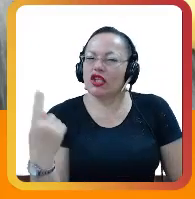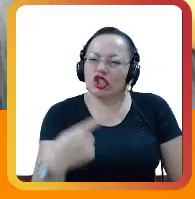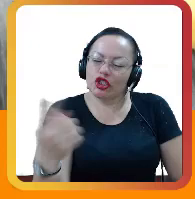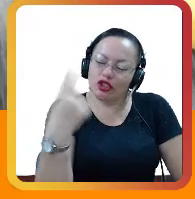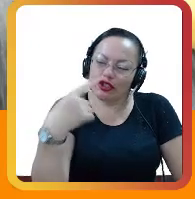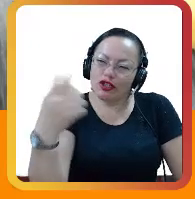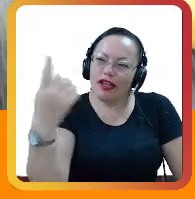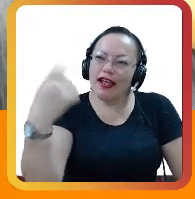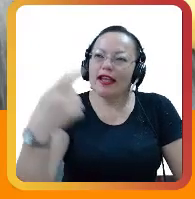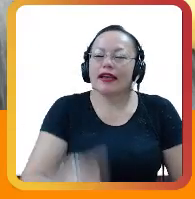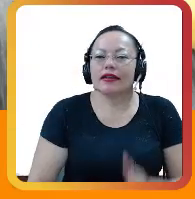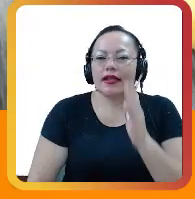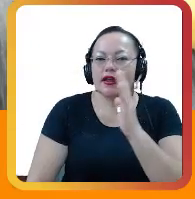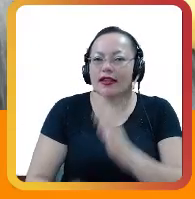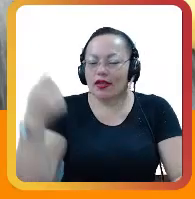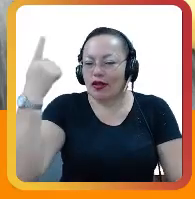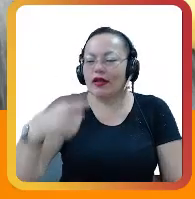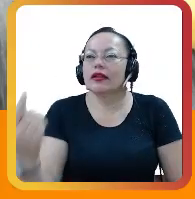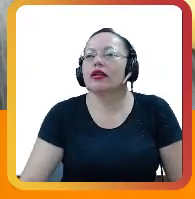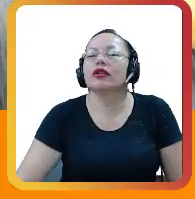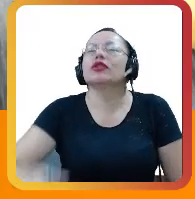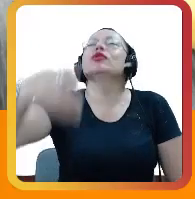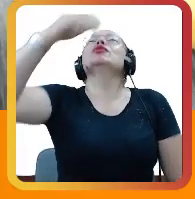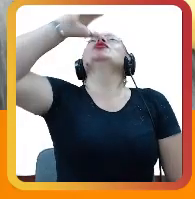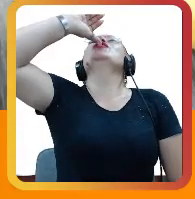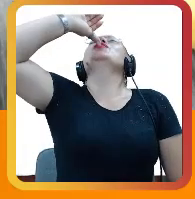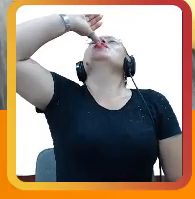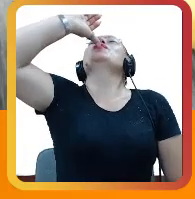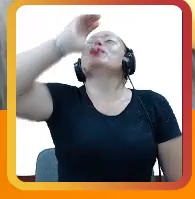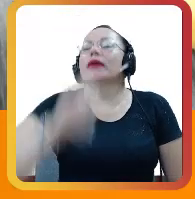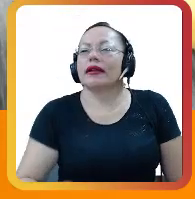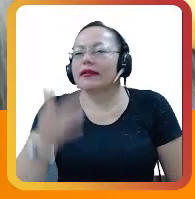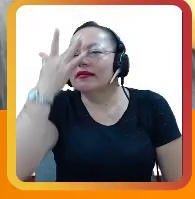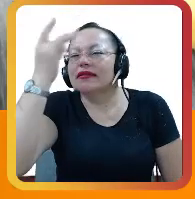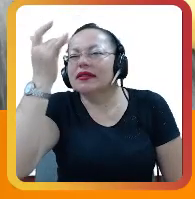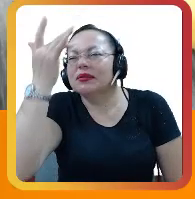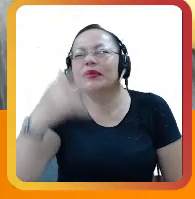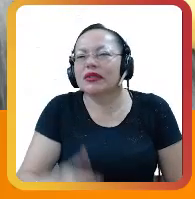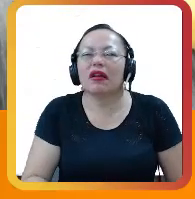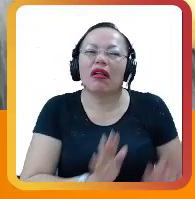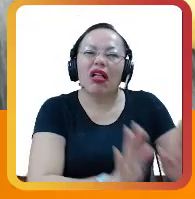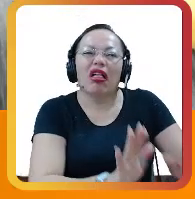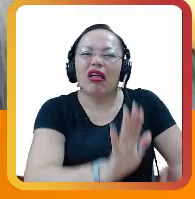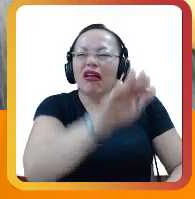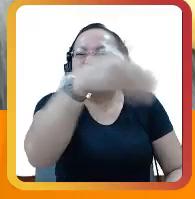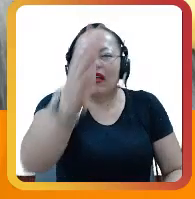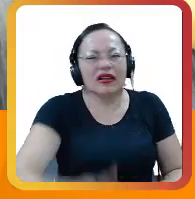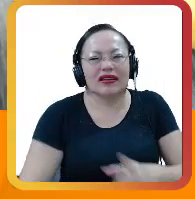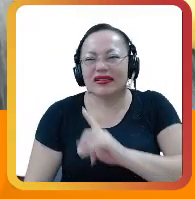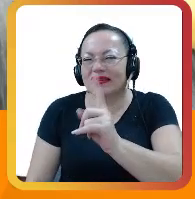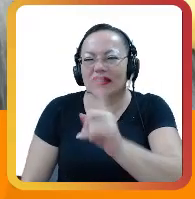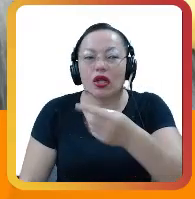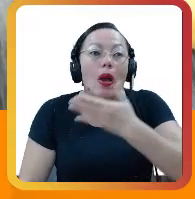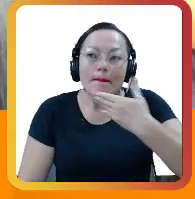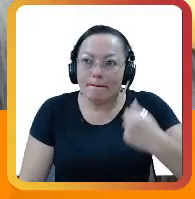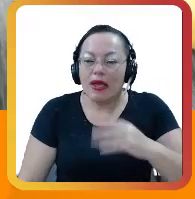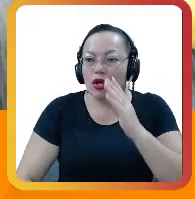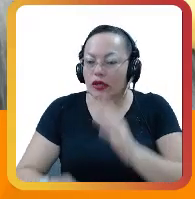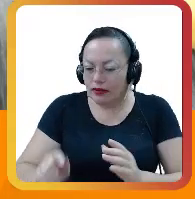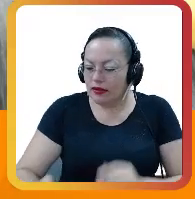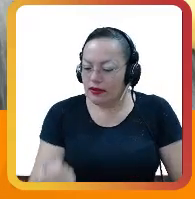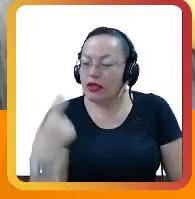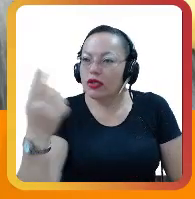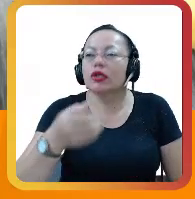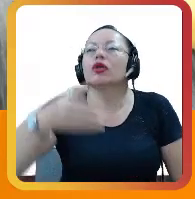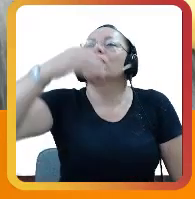y inmediatamente se licúa, se toma. ¿Por qué? Porque pues es mejor, es más